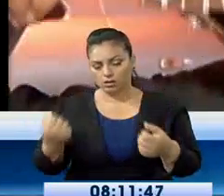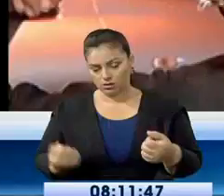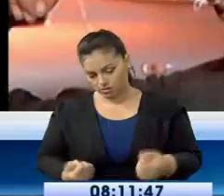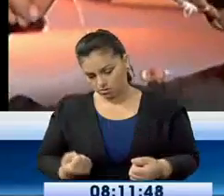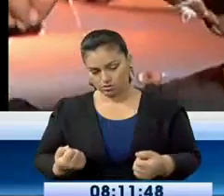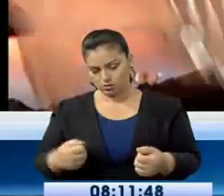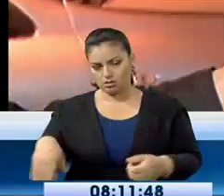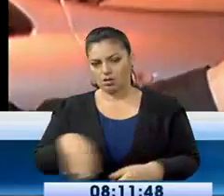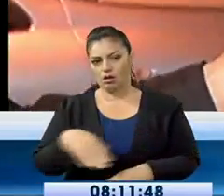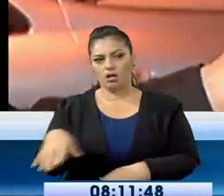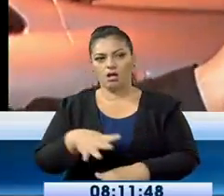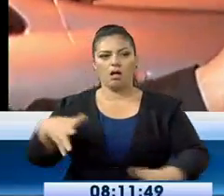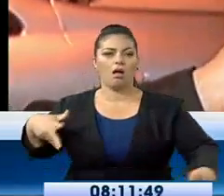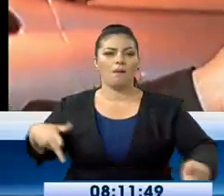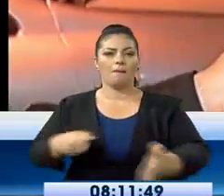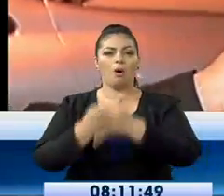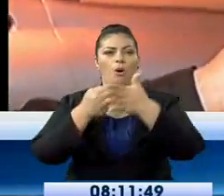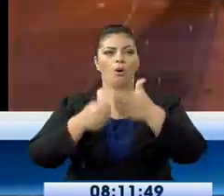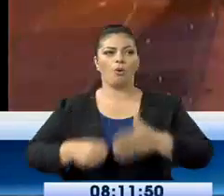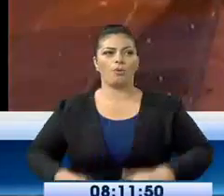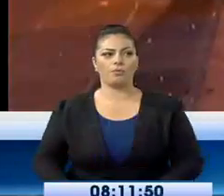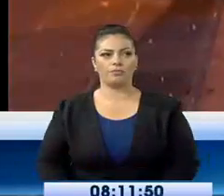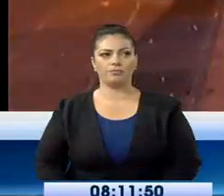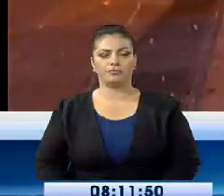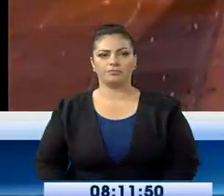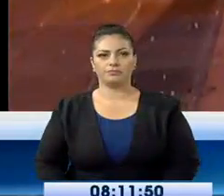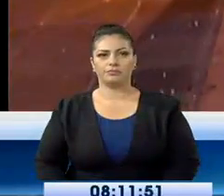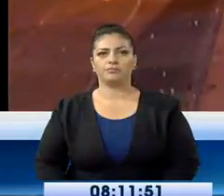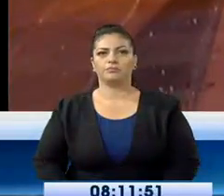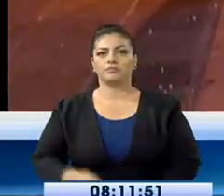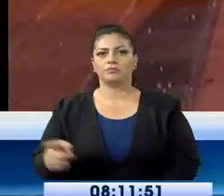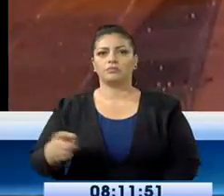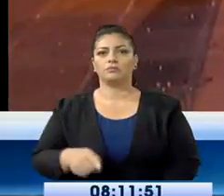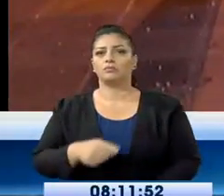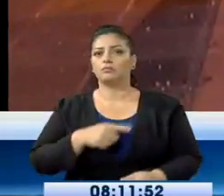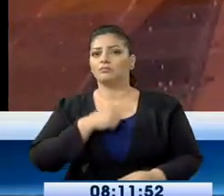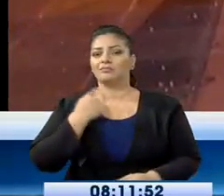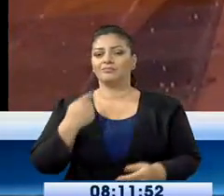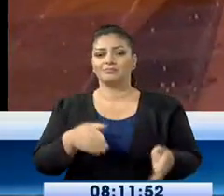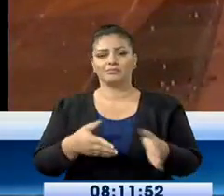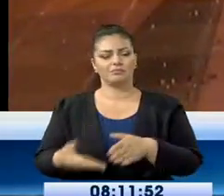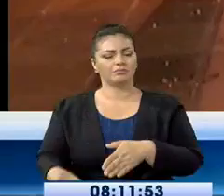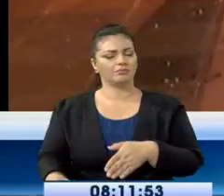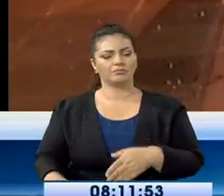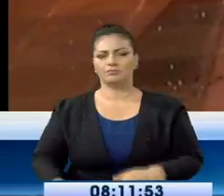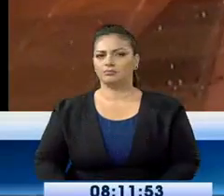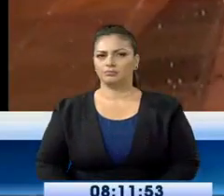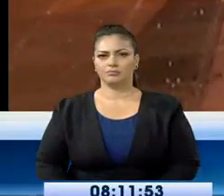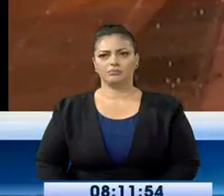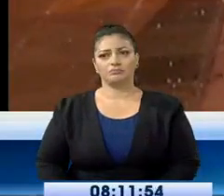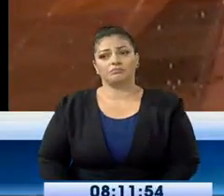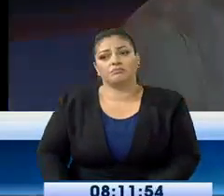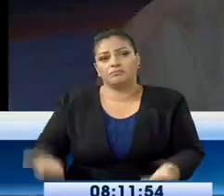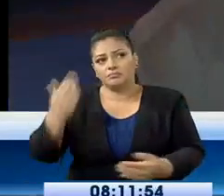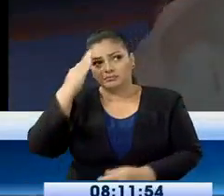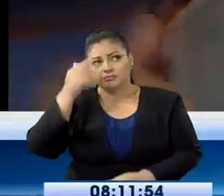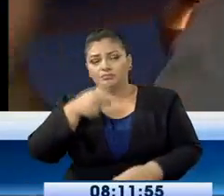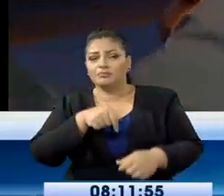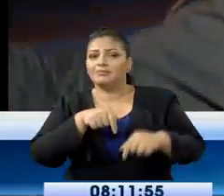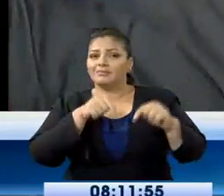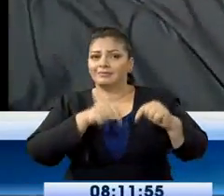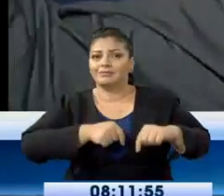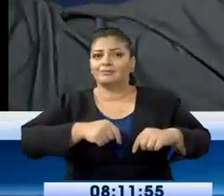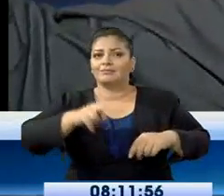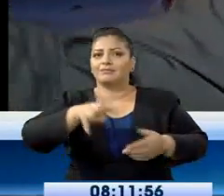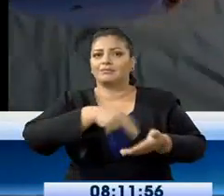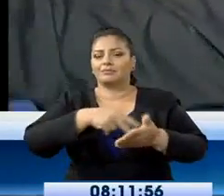da en las barandas de ahí. Si no es por el salvavidas, el ciudadano se muere. Y... Todas las personas que vienen ya tomando aquí la zona rosa, sí, para poder